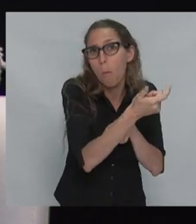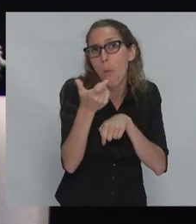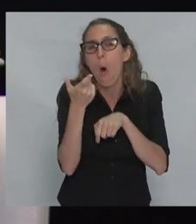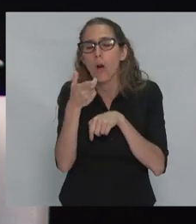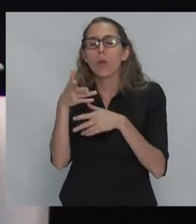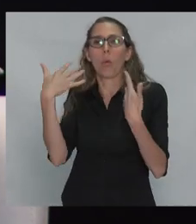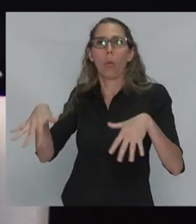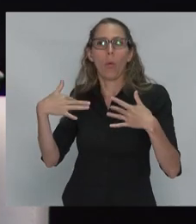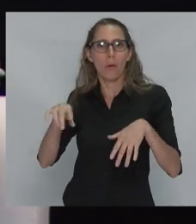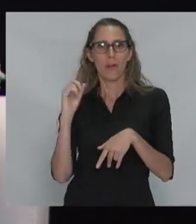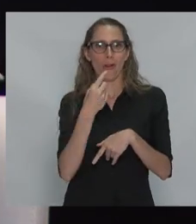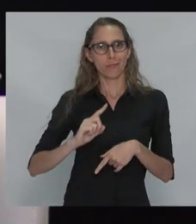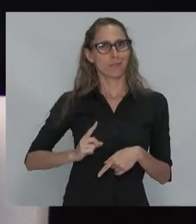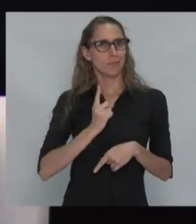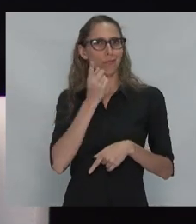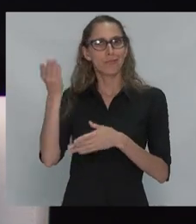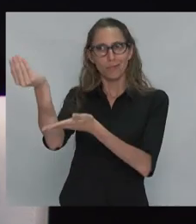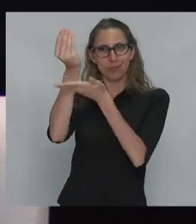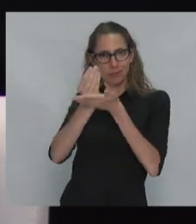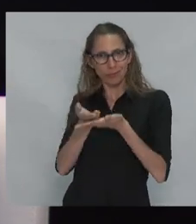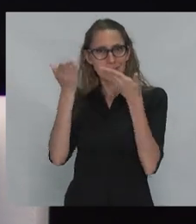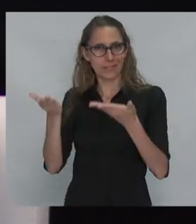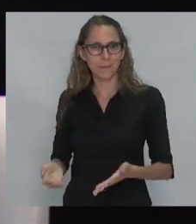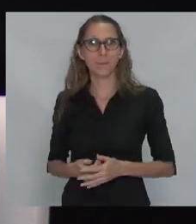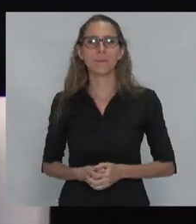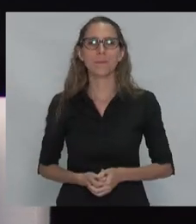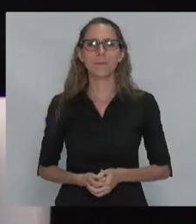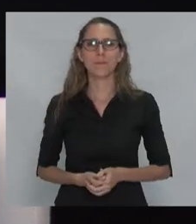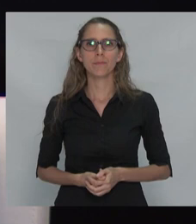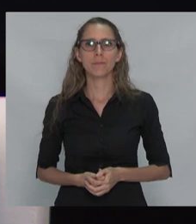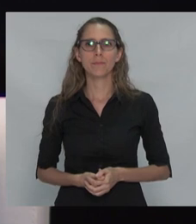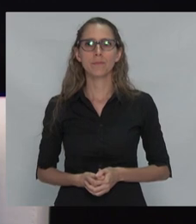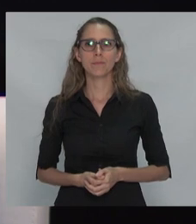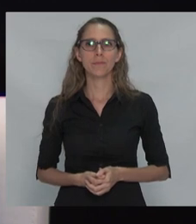que para nosotros es un privilegio contar con él.